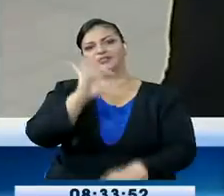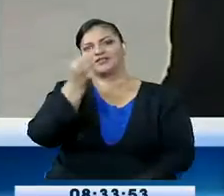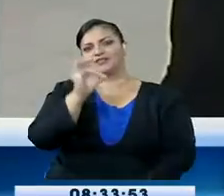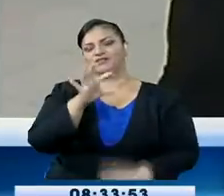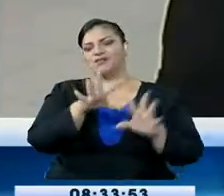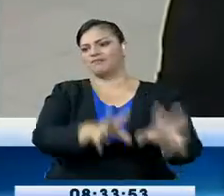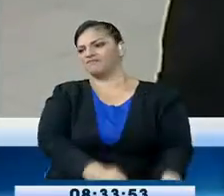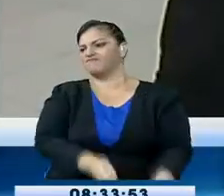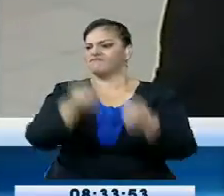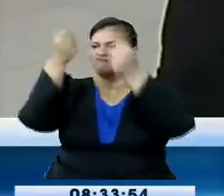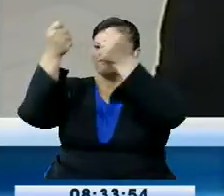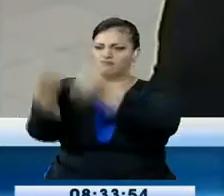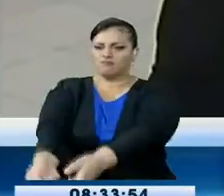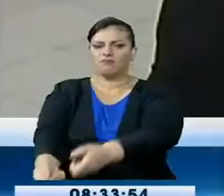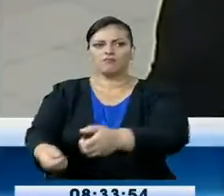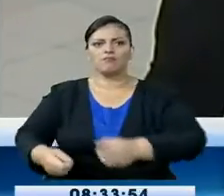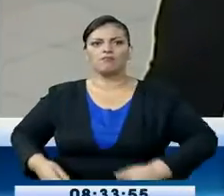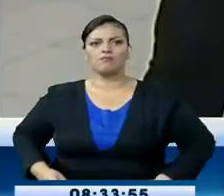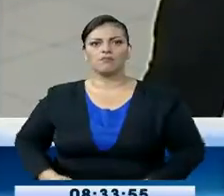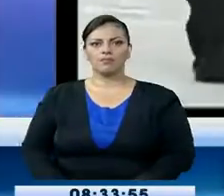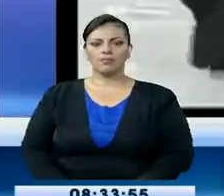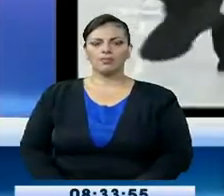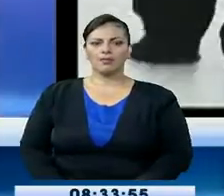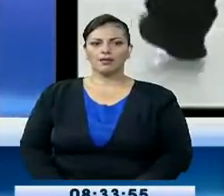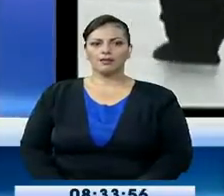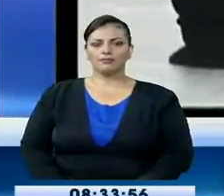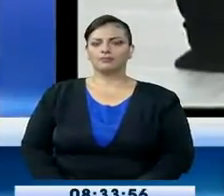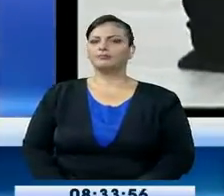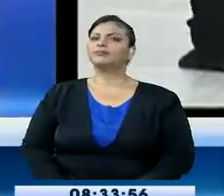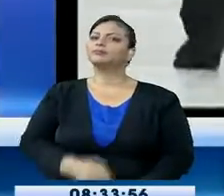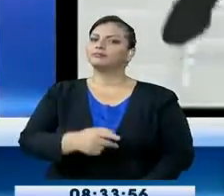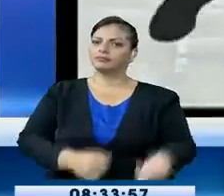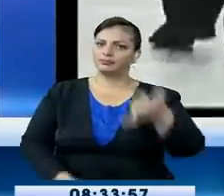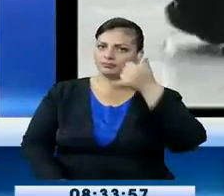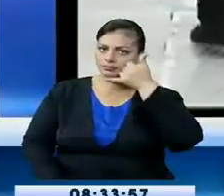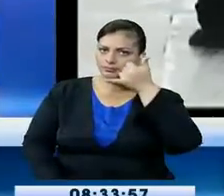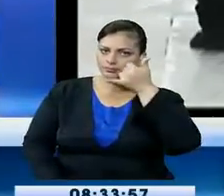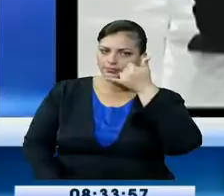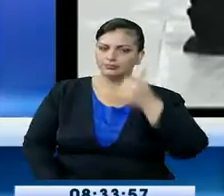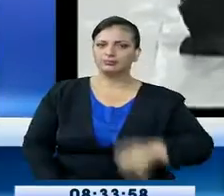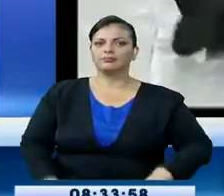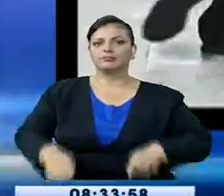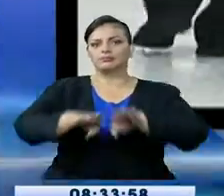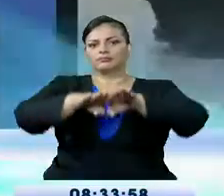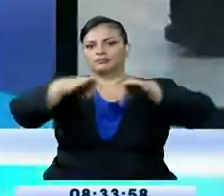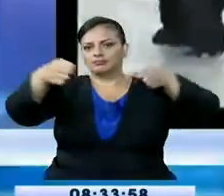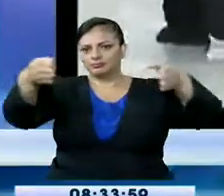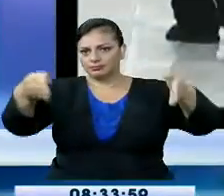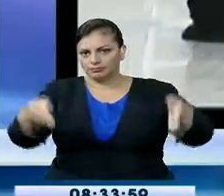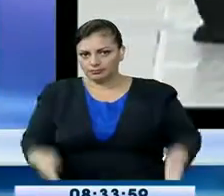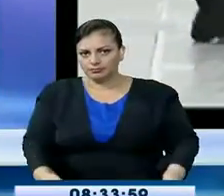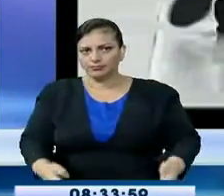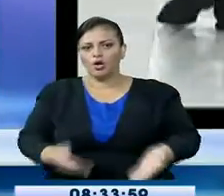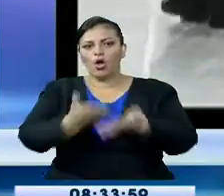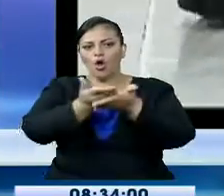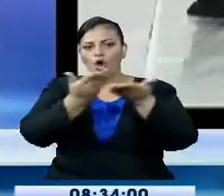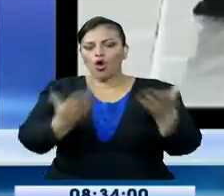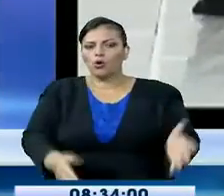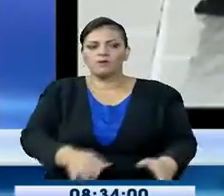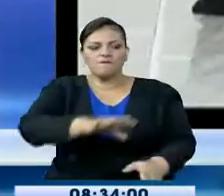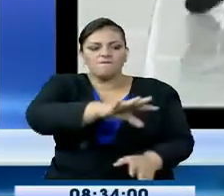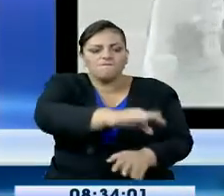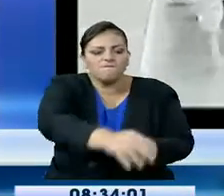lo encontraron con lo que pretendía llevarse. Un teléfono celular, una mesa plástica y otros enseres.